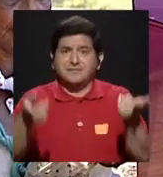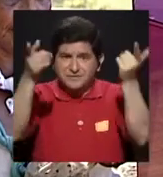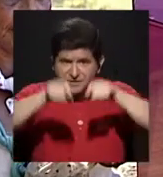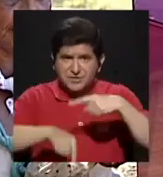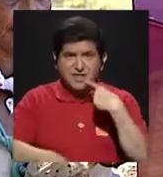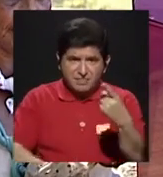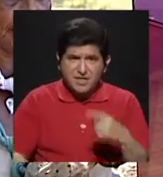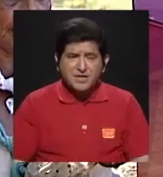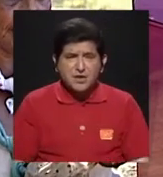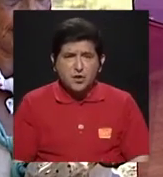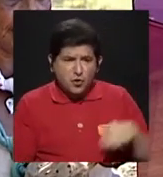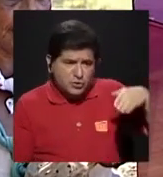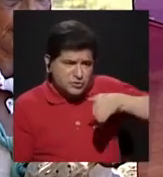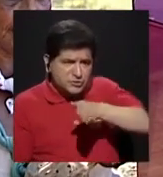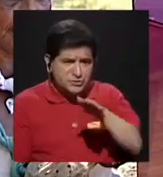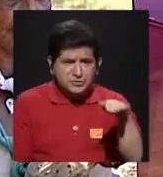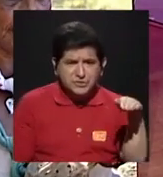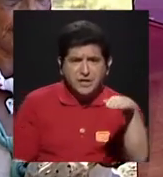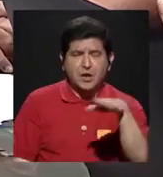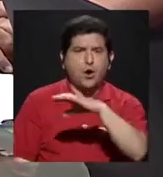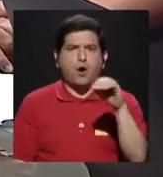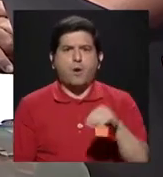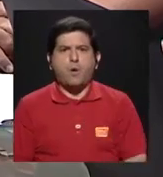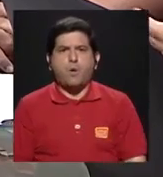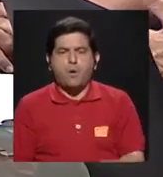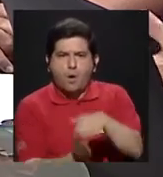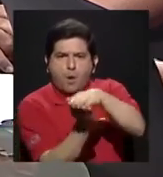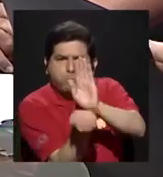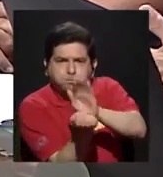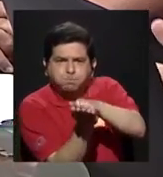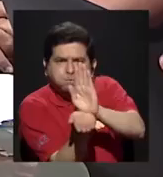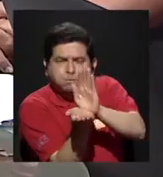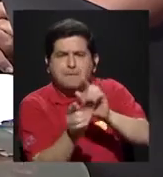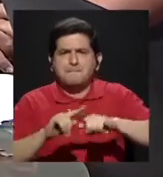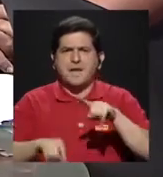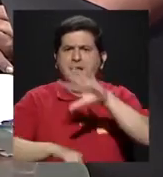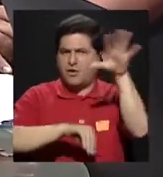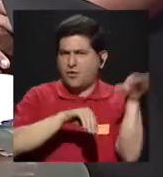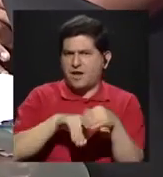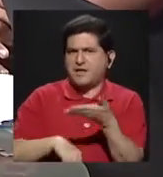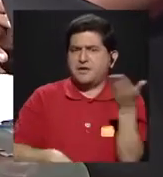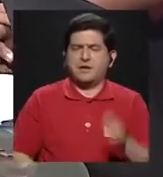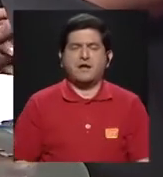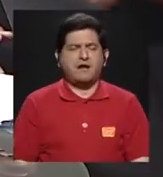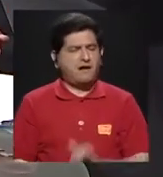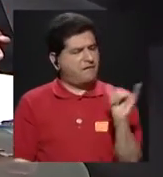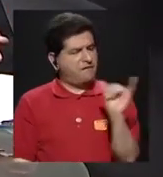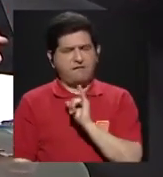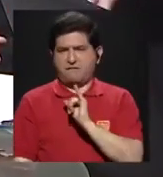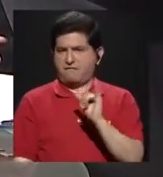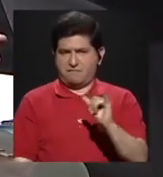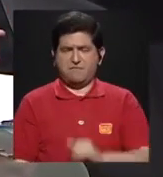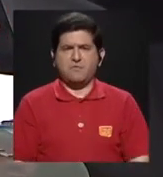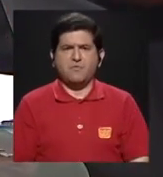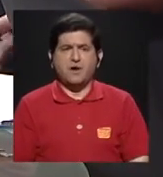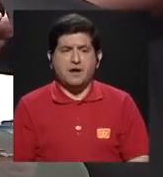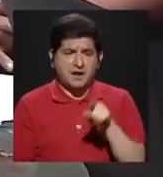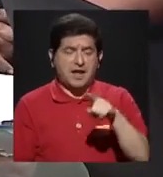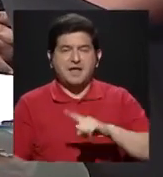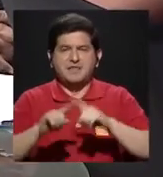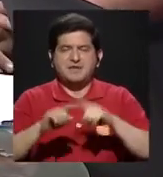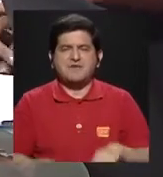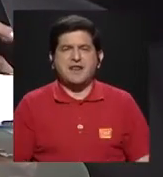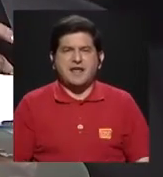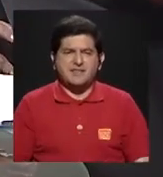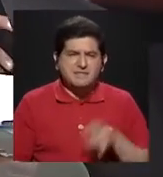Mencionó serpientes, mencionó cocodrilos, pero... ¿Qué más? Ah, y también hay muchos